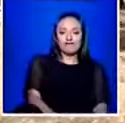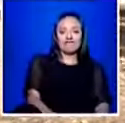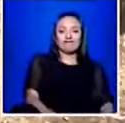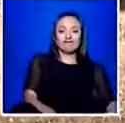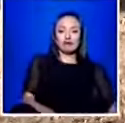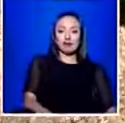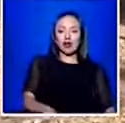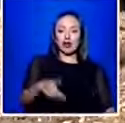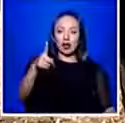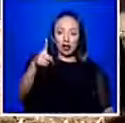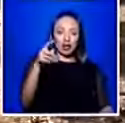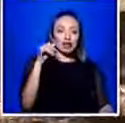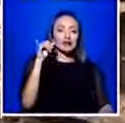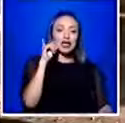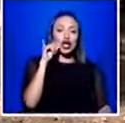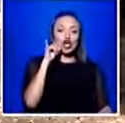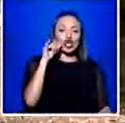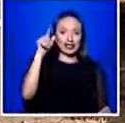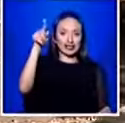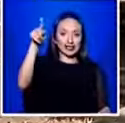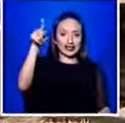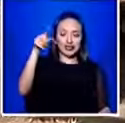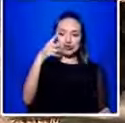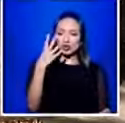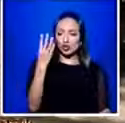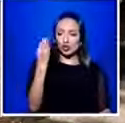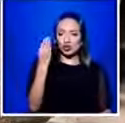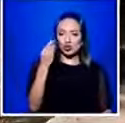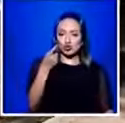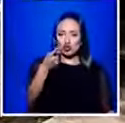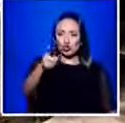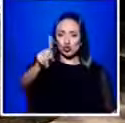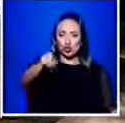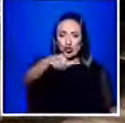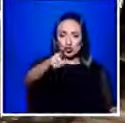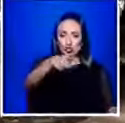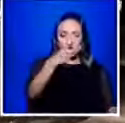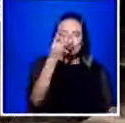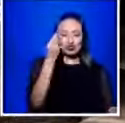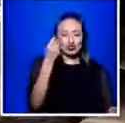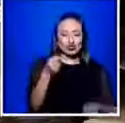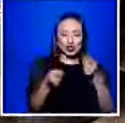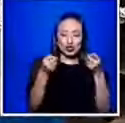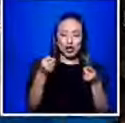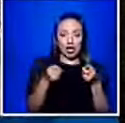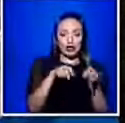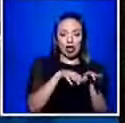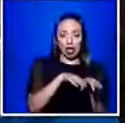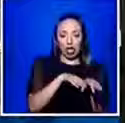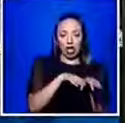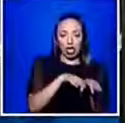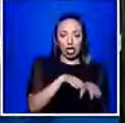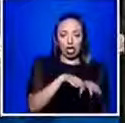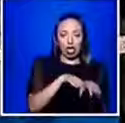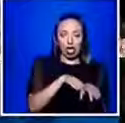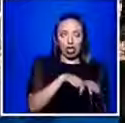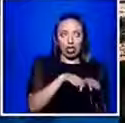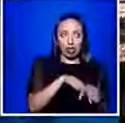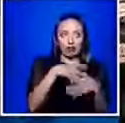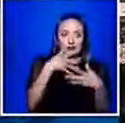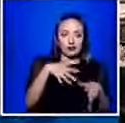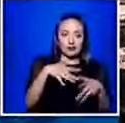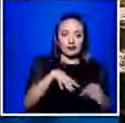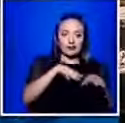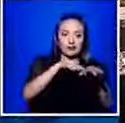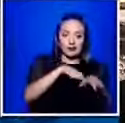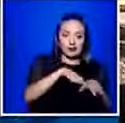Golquí, del Cantón Rumiñahui. Y miren ustedes la cantidad de vehículos. Nosotros también estábamos en esa línea de autos que avanzaban